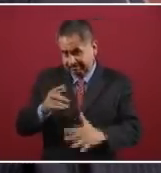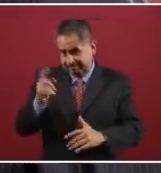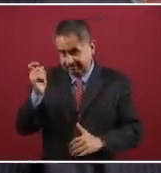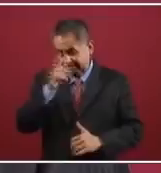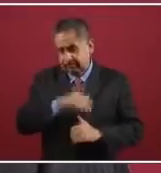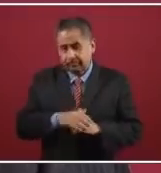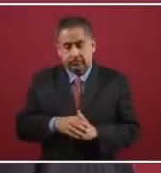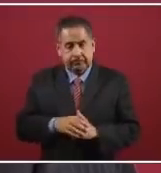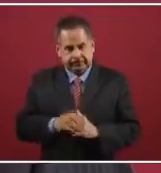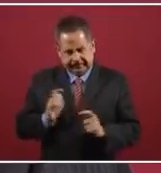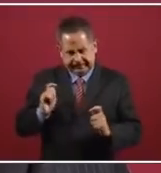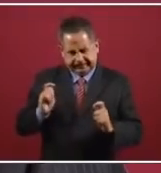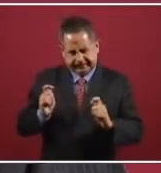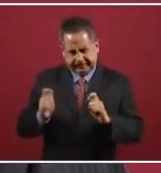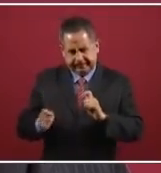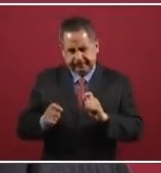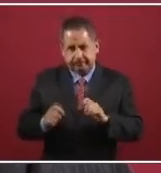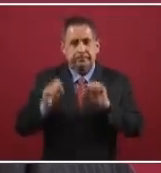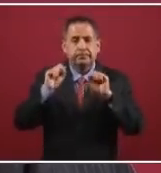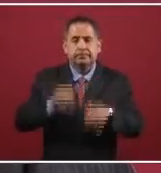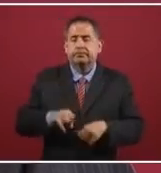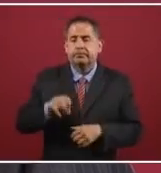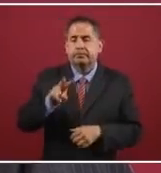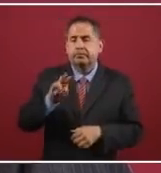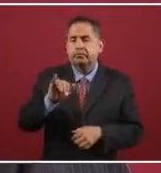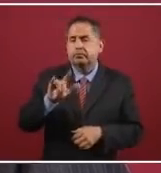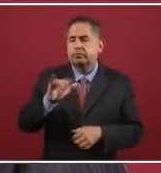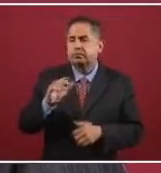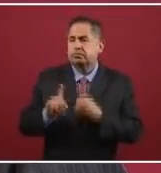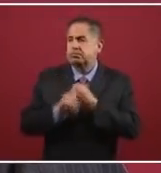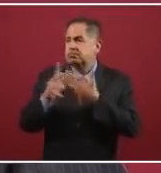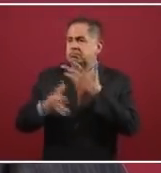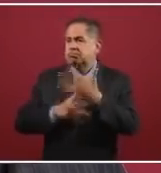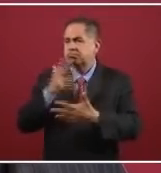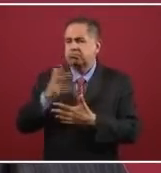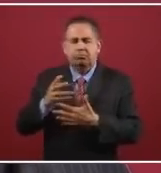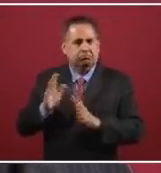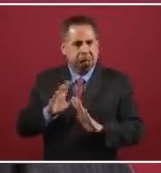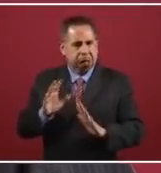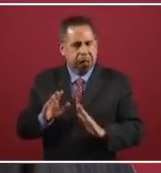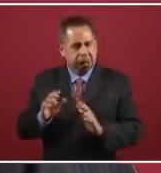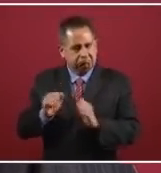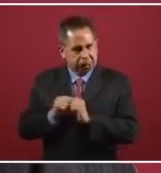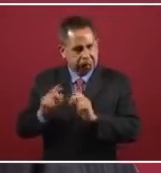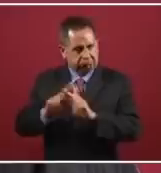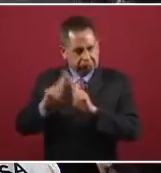y hacerlo sin violencia, de manera pacífica.